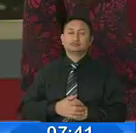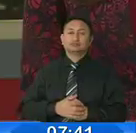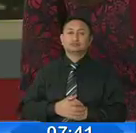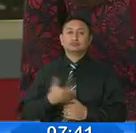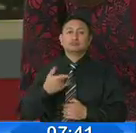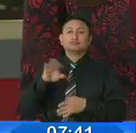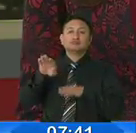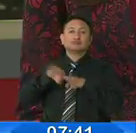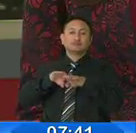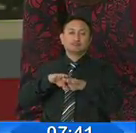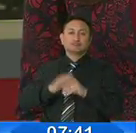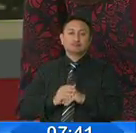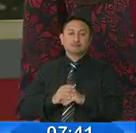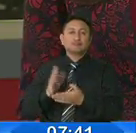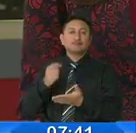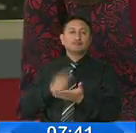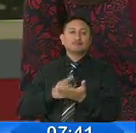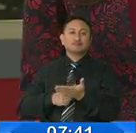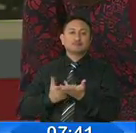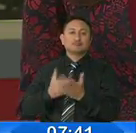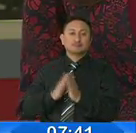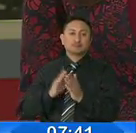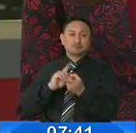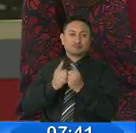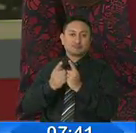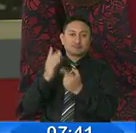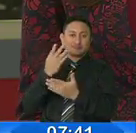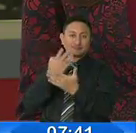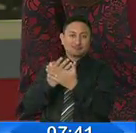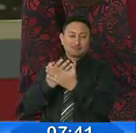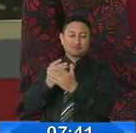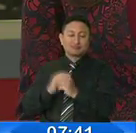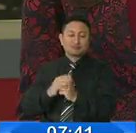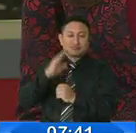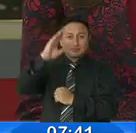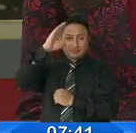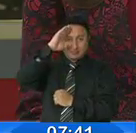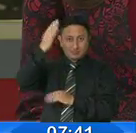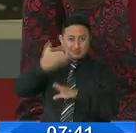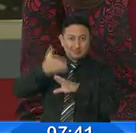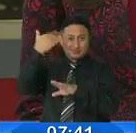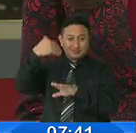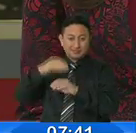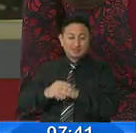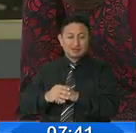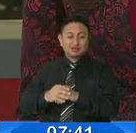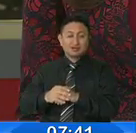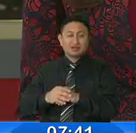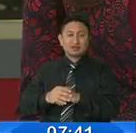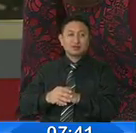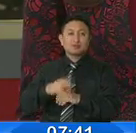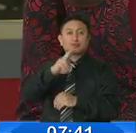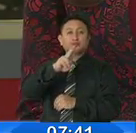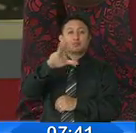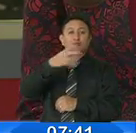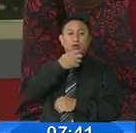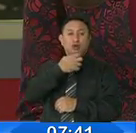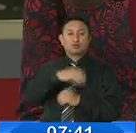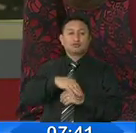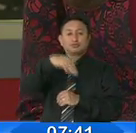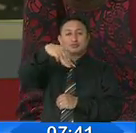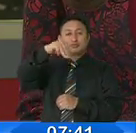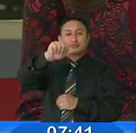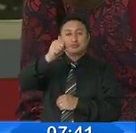Y en Ibarra se llevó a cabo la audiencia de apelación de la medida de prisión preventiva al miembro policial involucrado en el enfrentamiento del pasado 23 de agosto en el